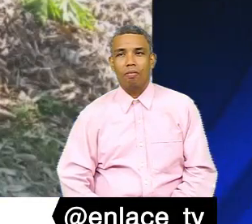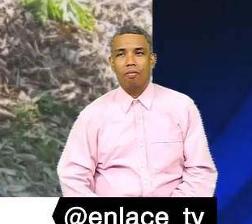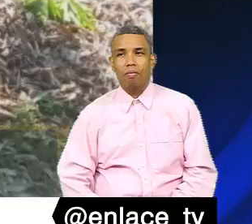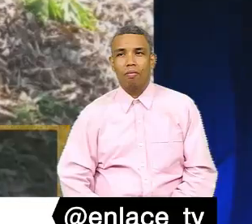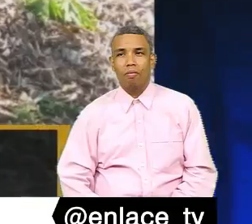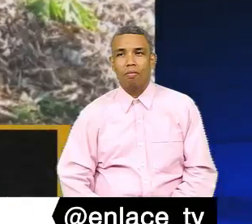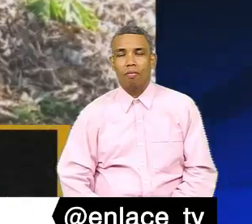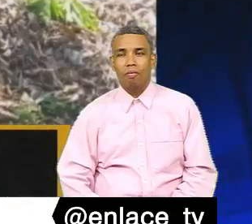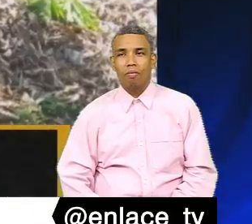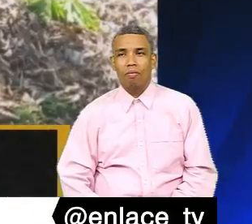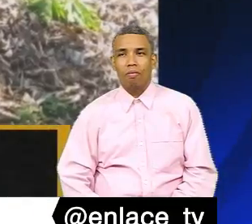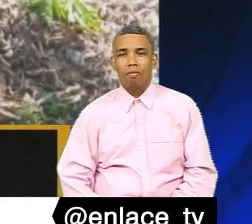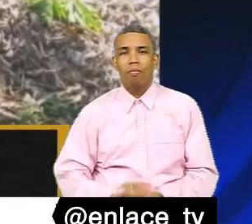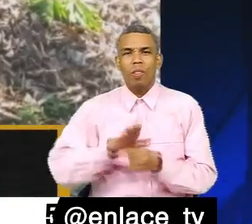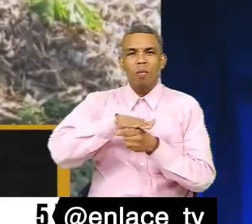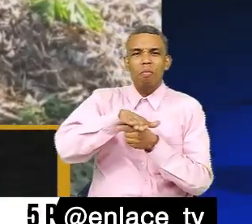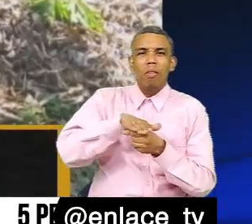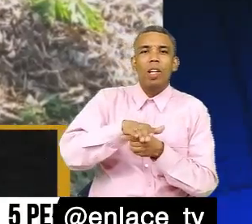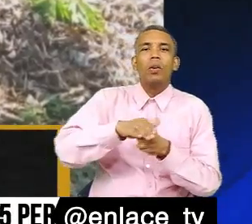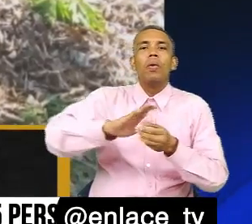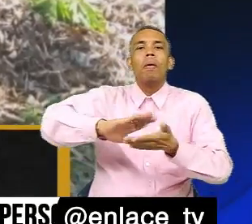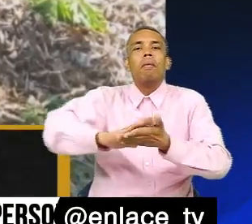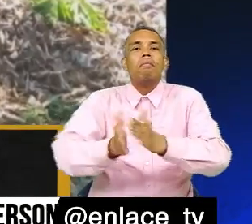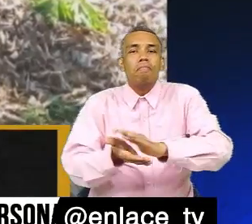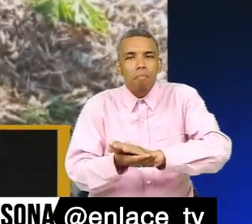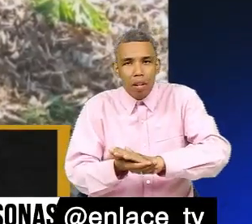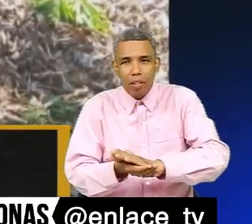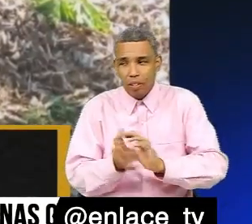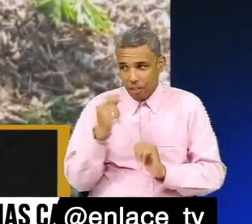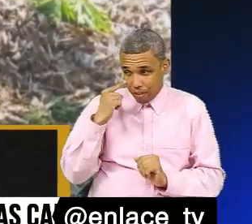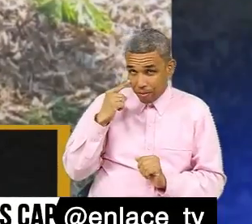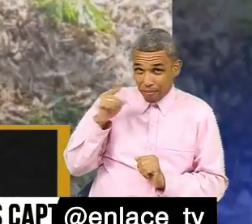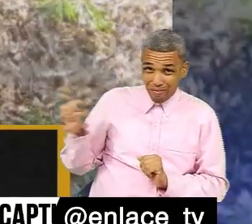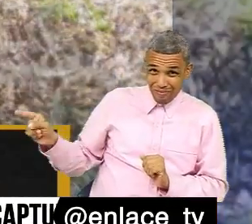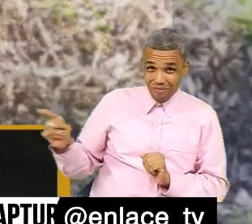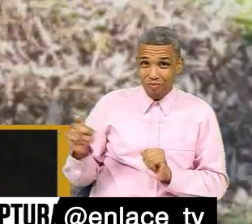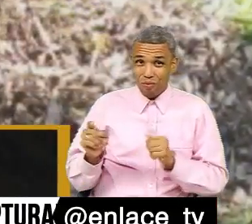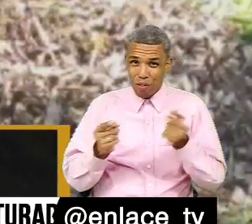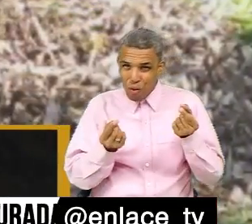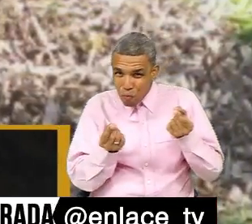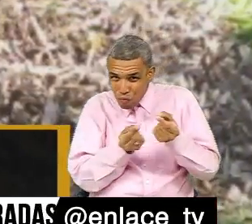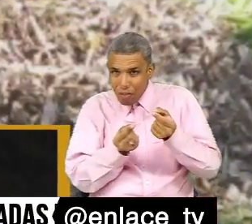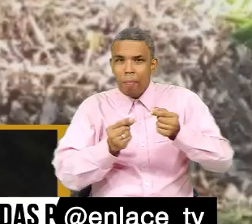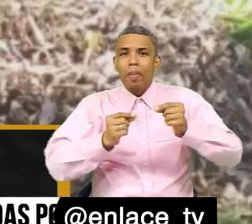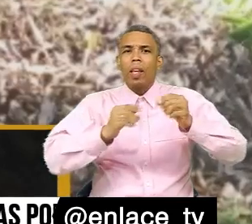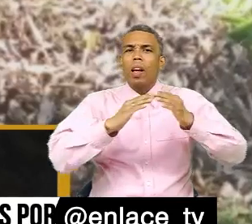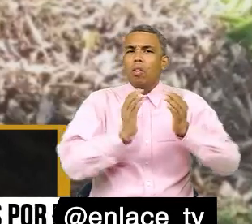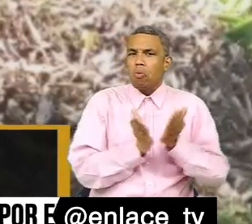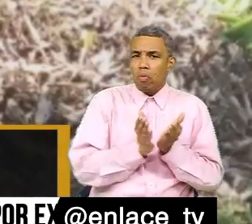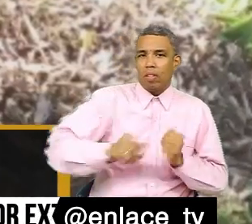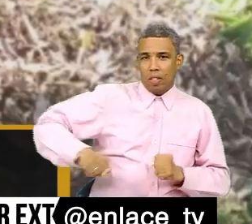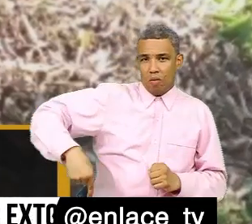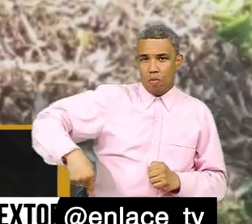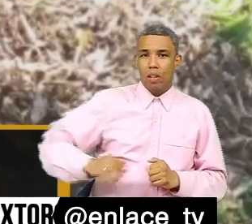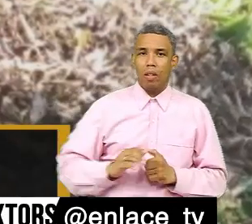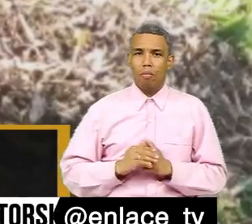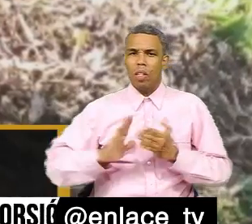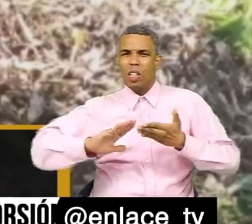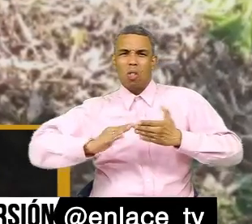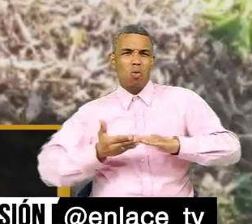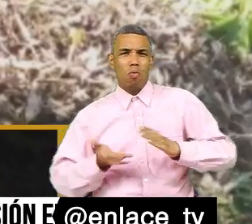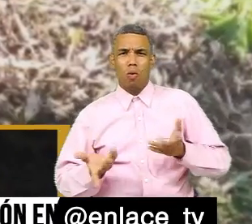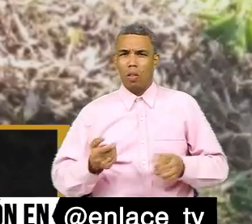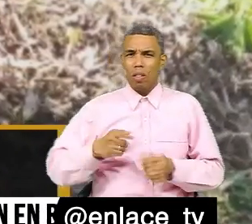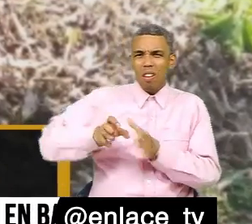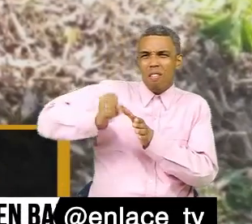Nos trasladamos ahora hasta el barrio La Paz, exactamente detrás de la institución educativa de ese sector, donde los habitantes se preguntan quién recogerá